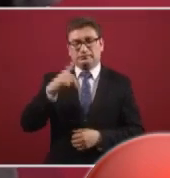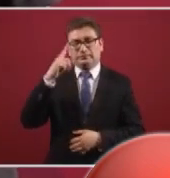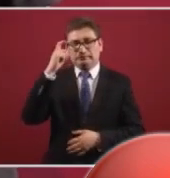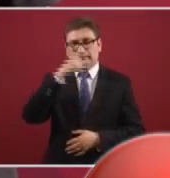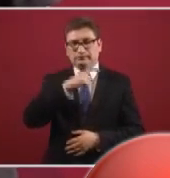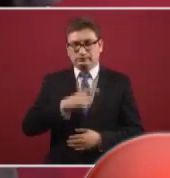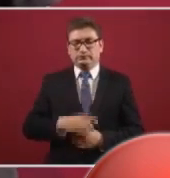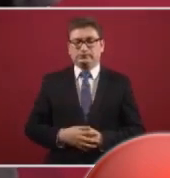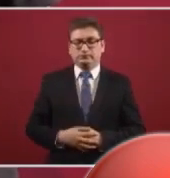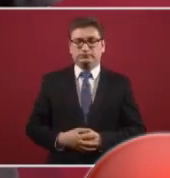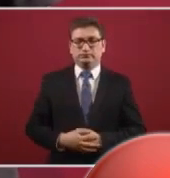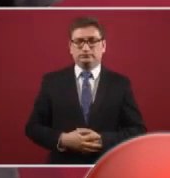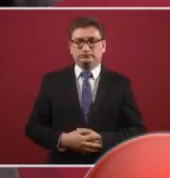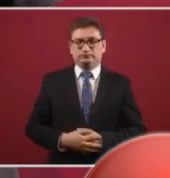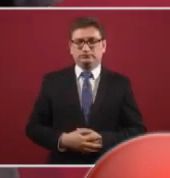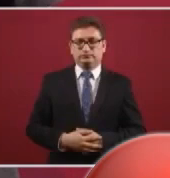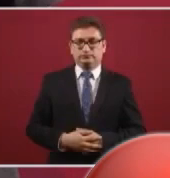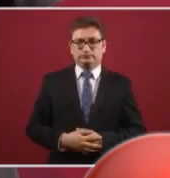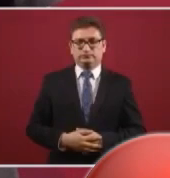Sí,